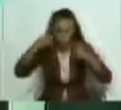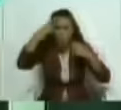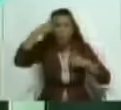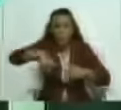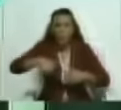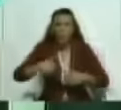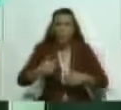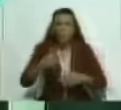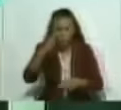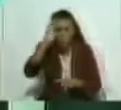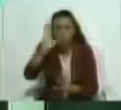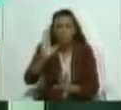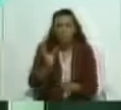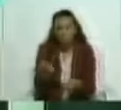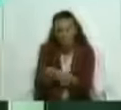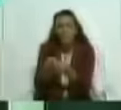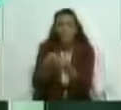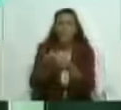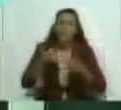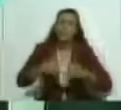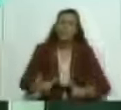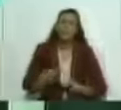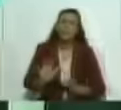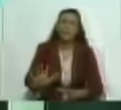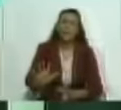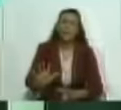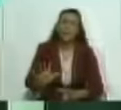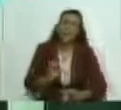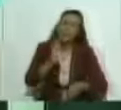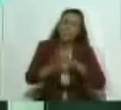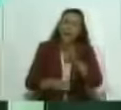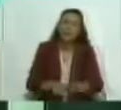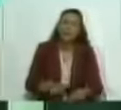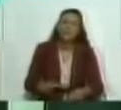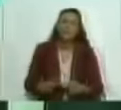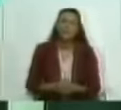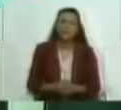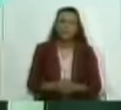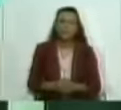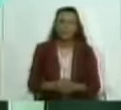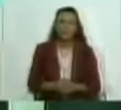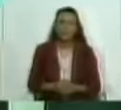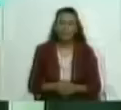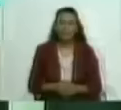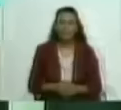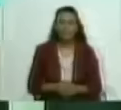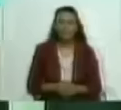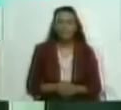papá, por ti, por Venezuela, damos este paso.